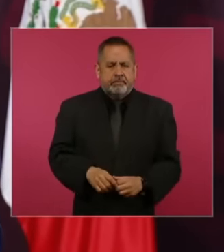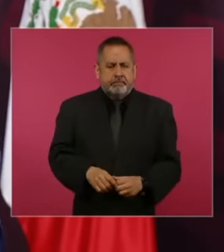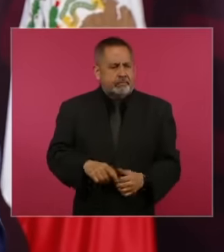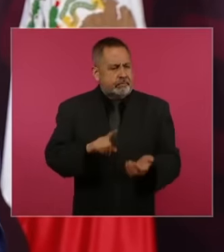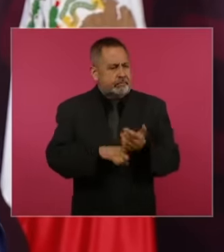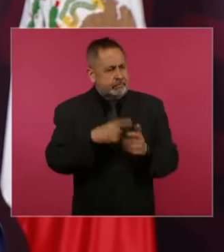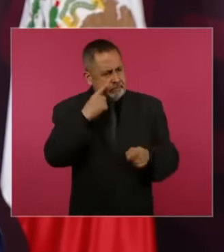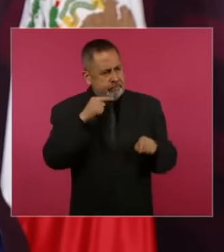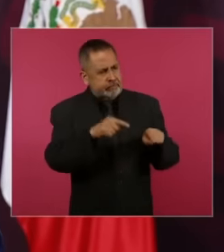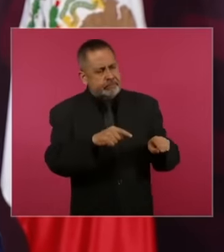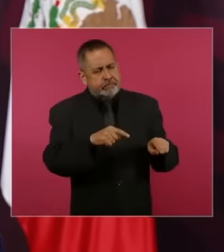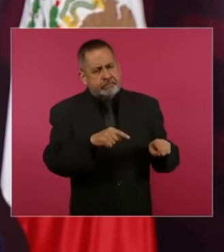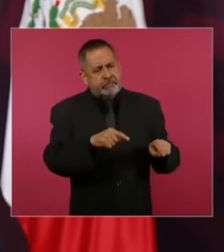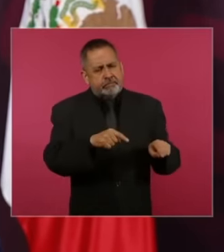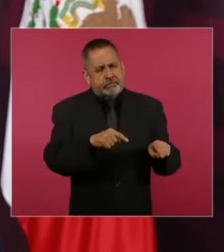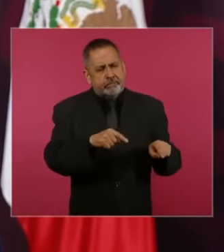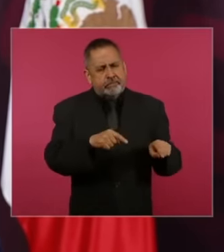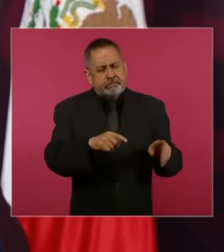predominan